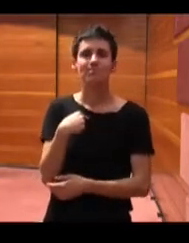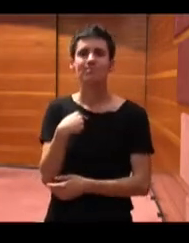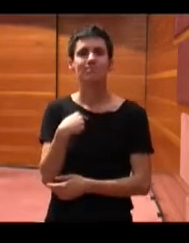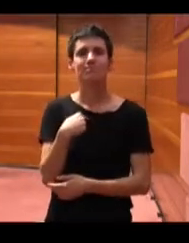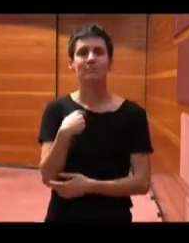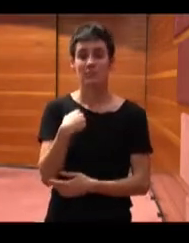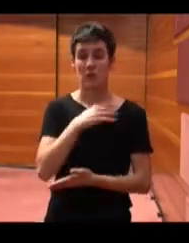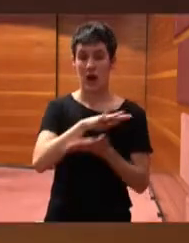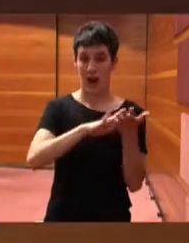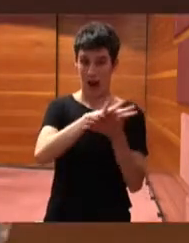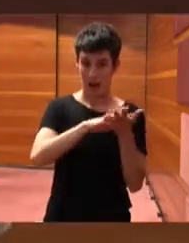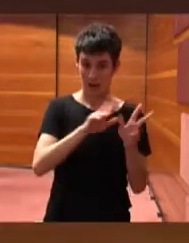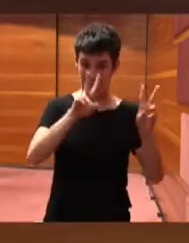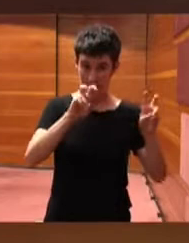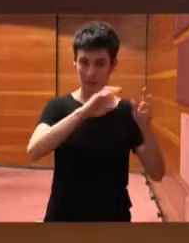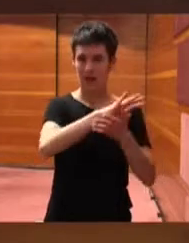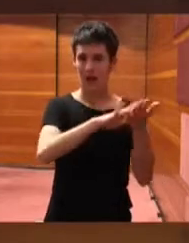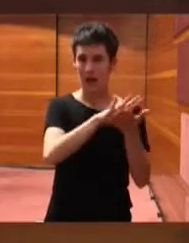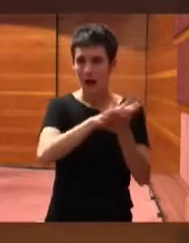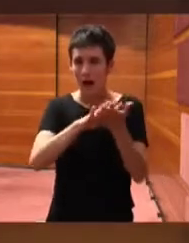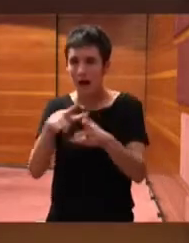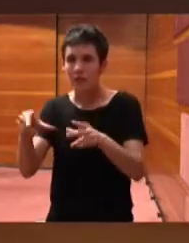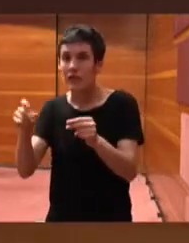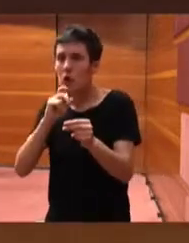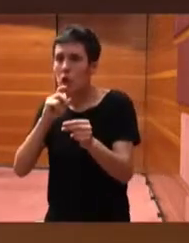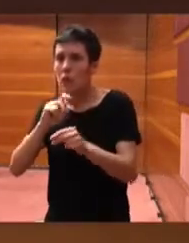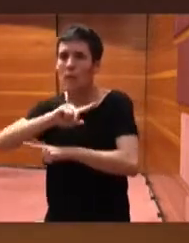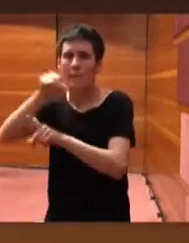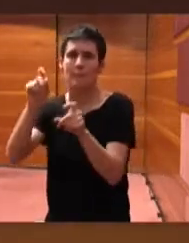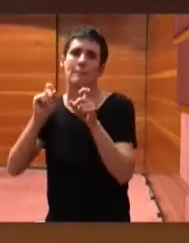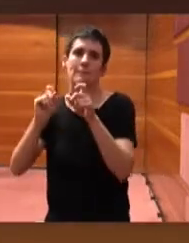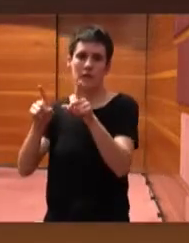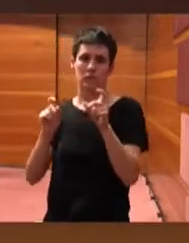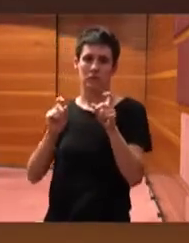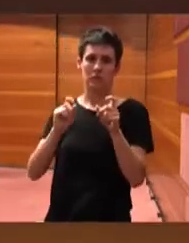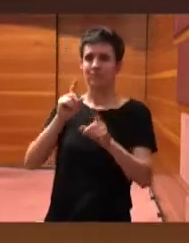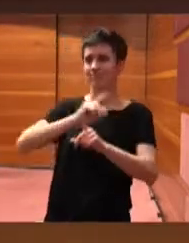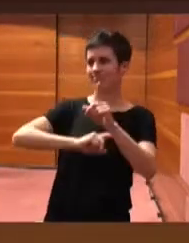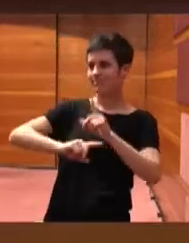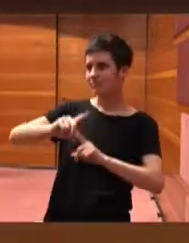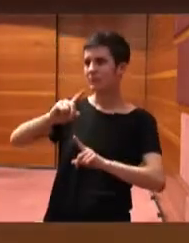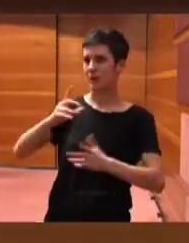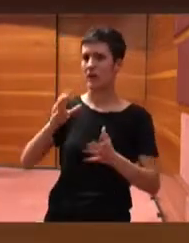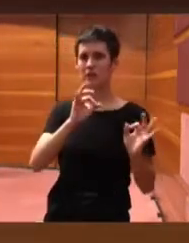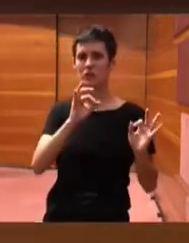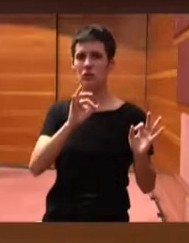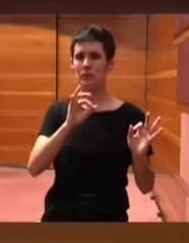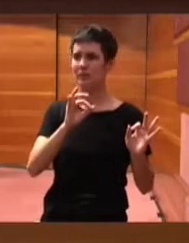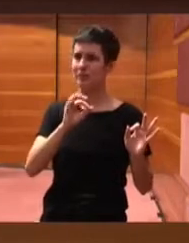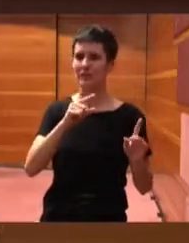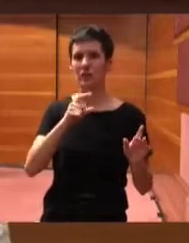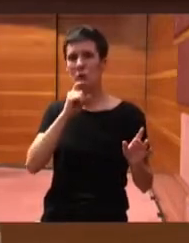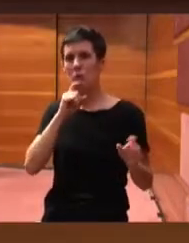de lo que voy a hablar va a terminar en una pregunta abierta, en un problema que es válido. Y para hacer esto, ¿cómo implicamos a la ciudadanía?